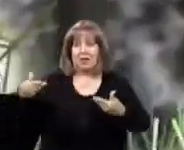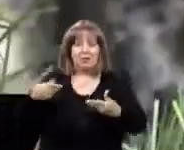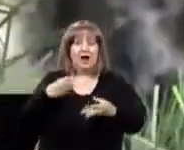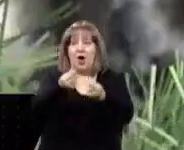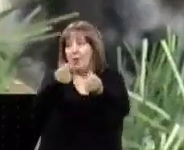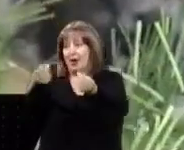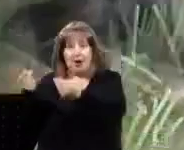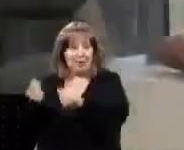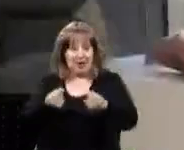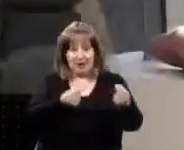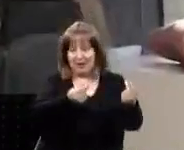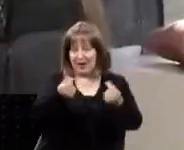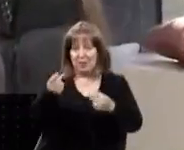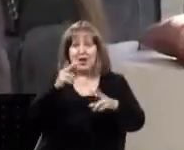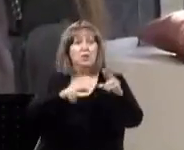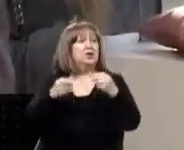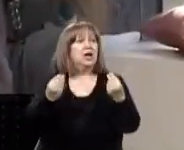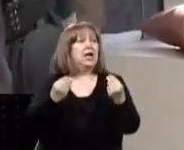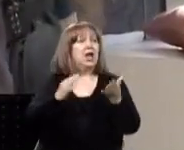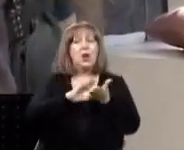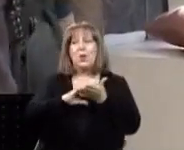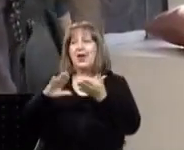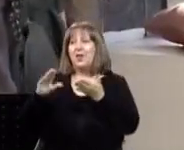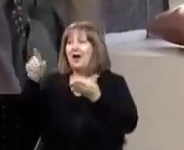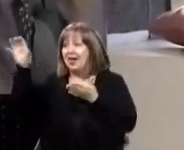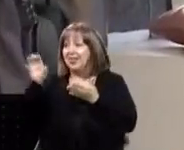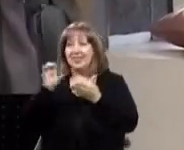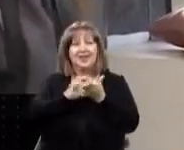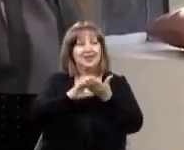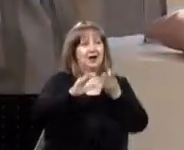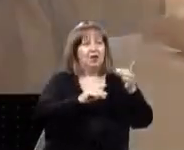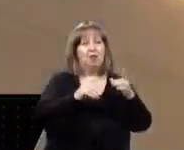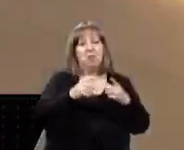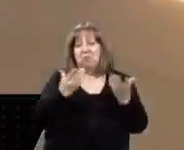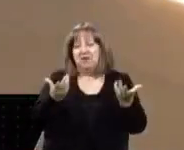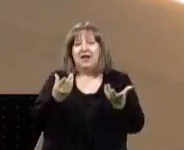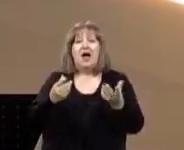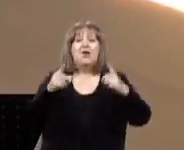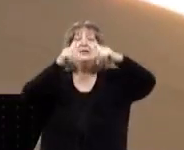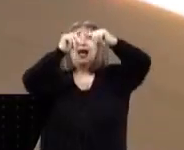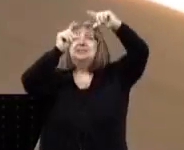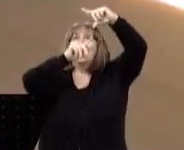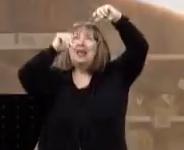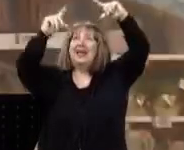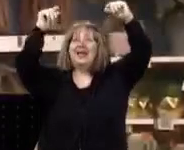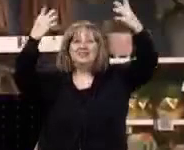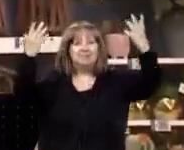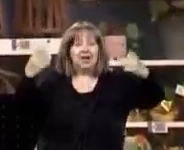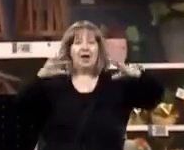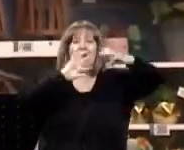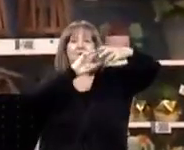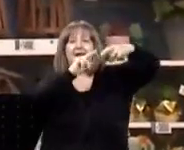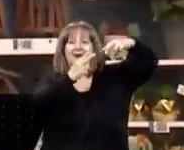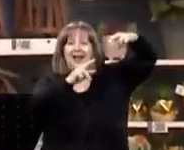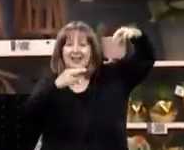algo busca nuevo, siempre busca agregar una cosita nueva, algún producto nuevo. Aunque sea una estrellita, una guirnalda, una